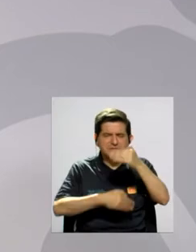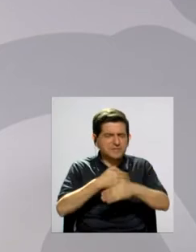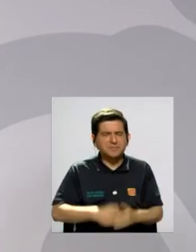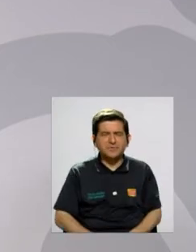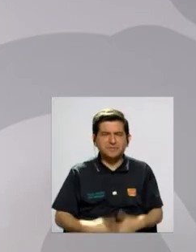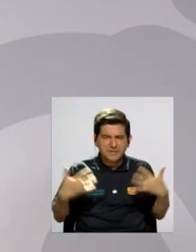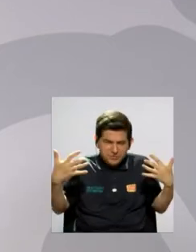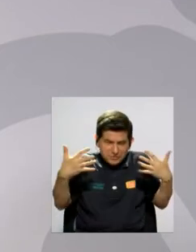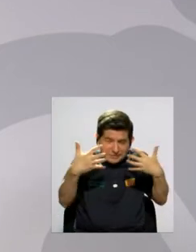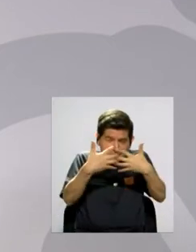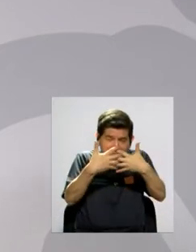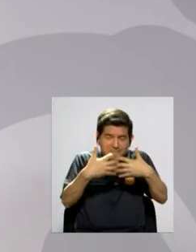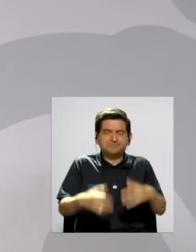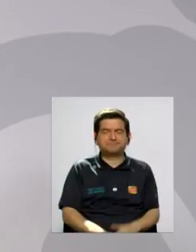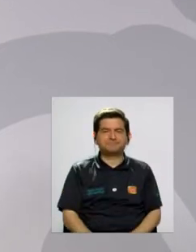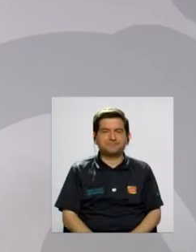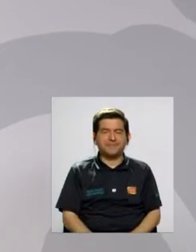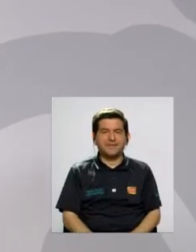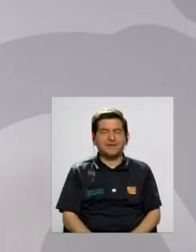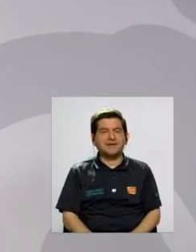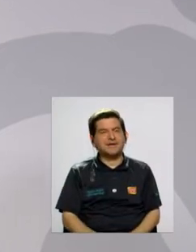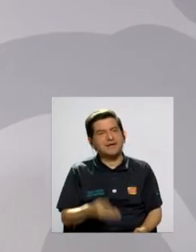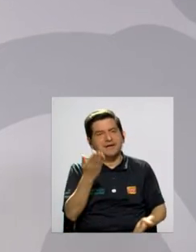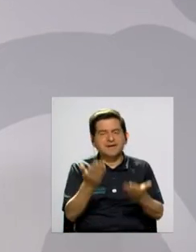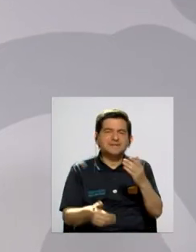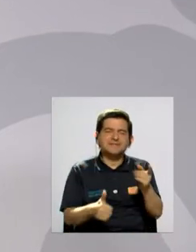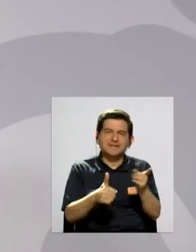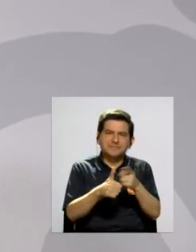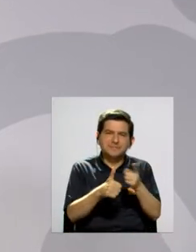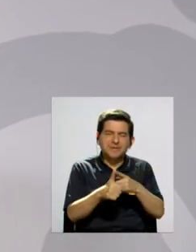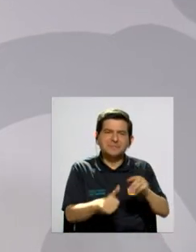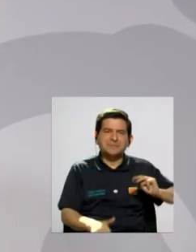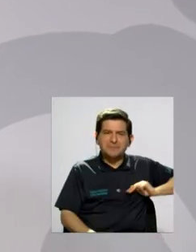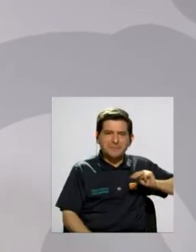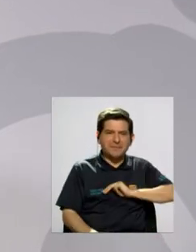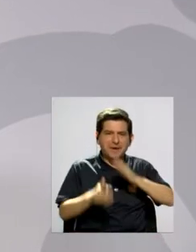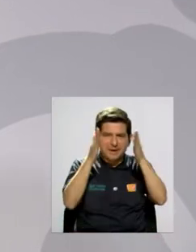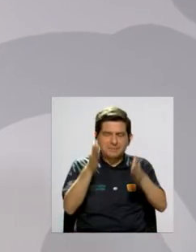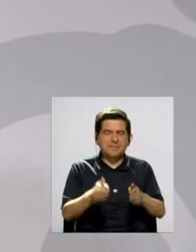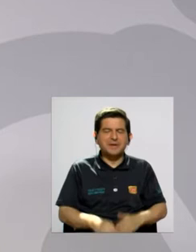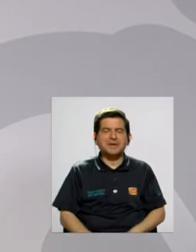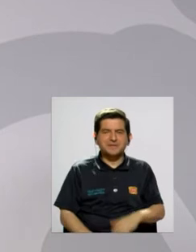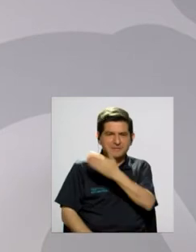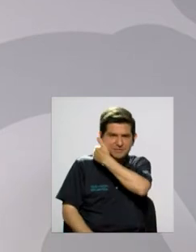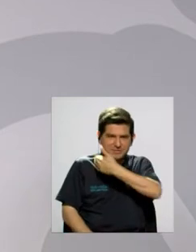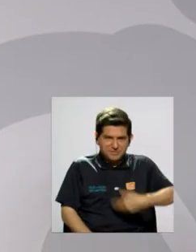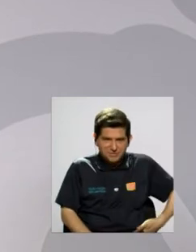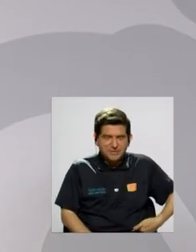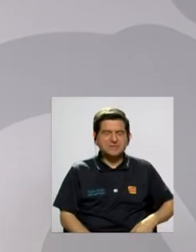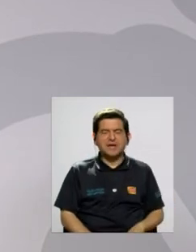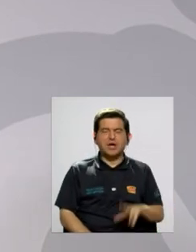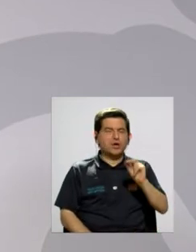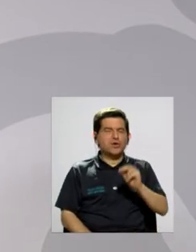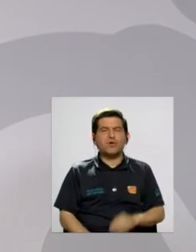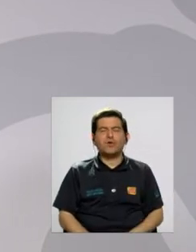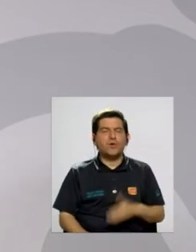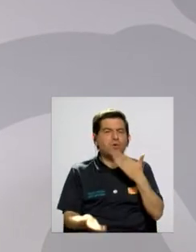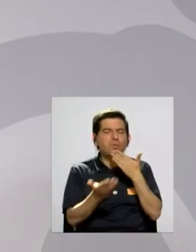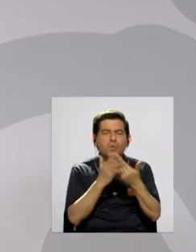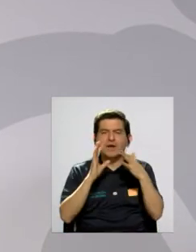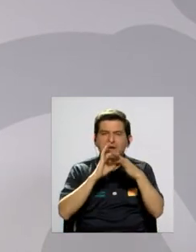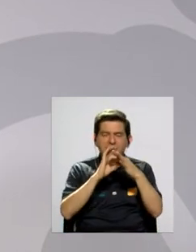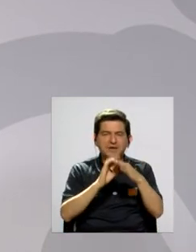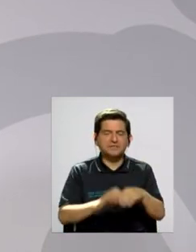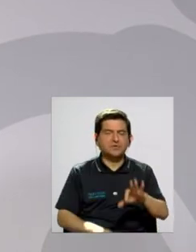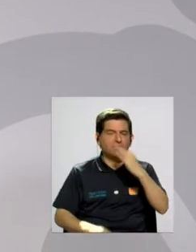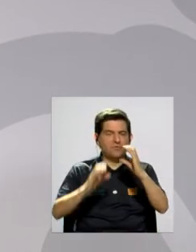bueno, era de entender con un primer ministro de la Presidencia que no logró una química con los medios de comunicación y que recibió una crítica muy, muy